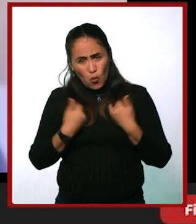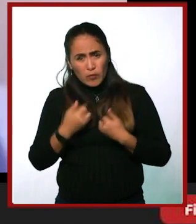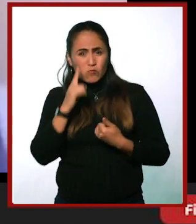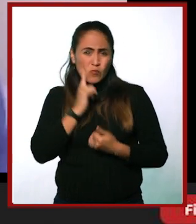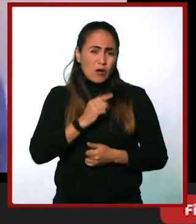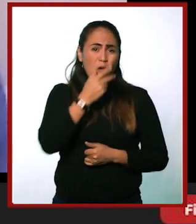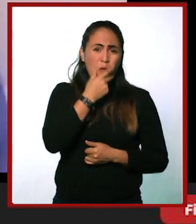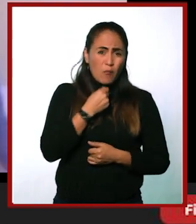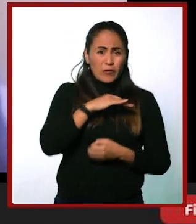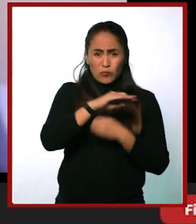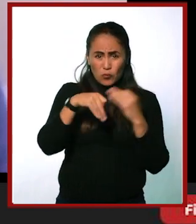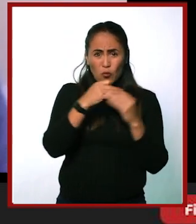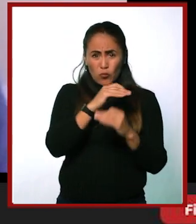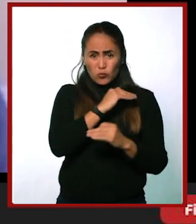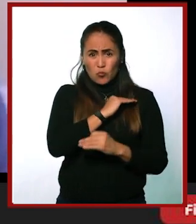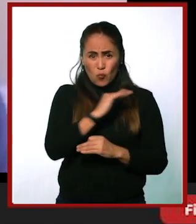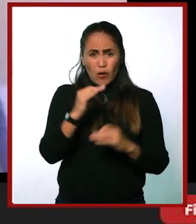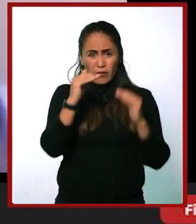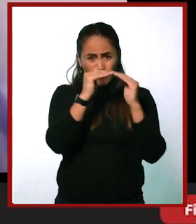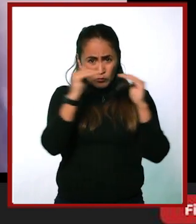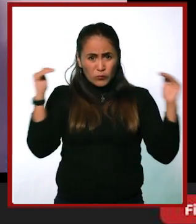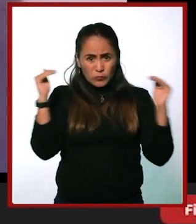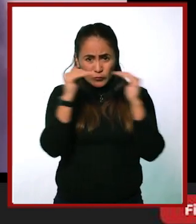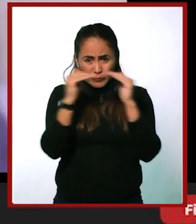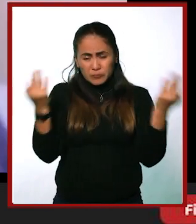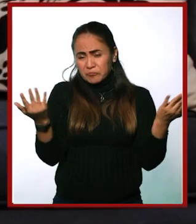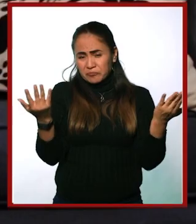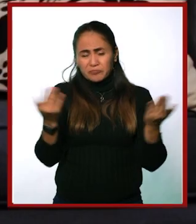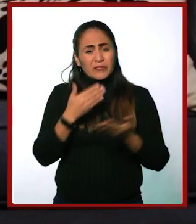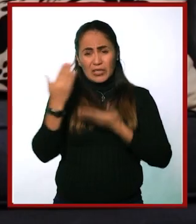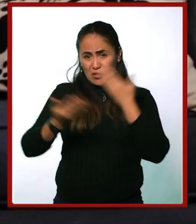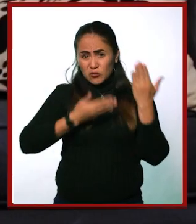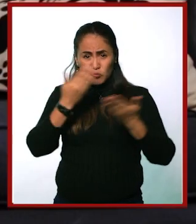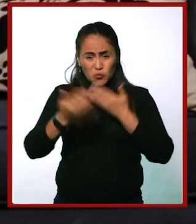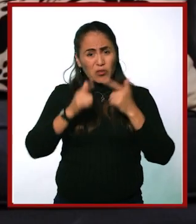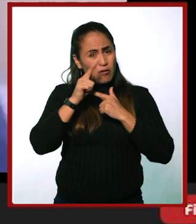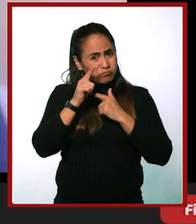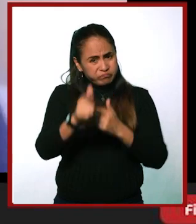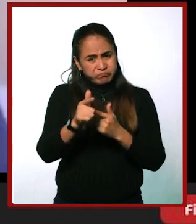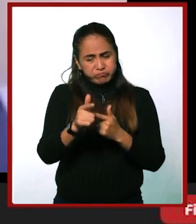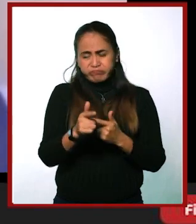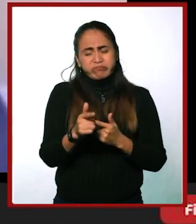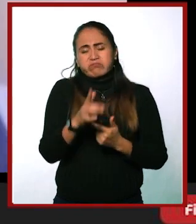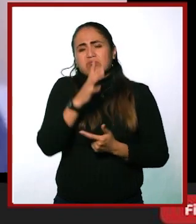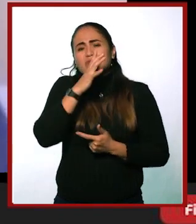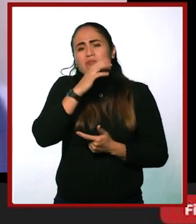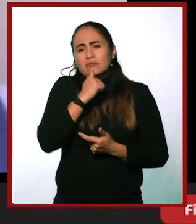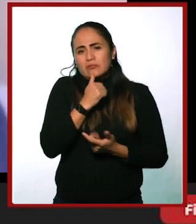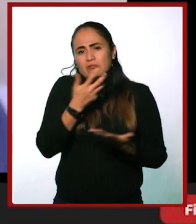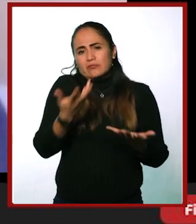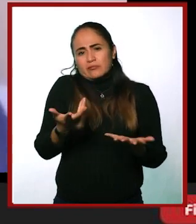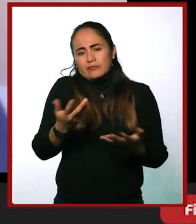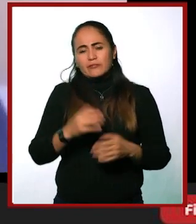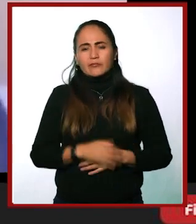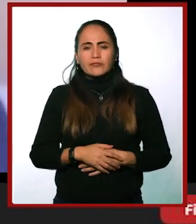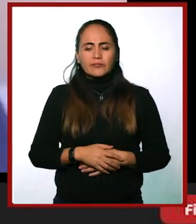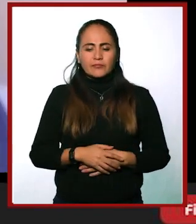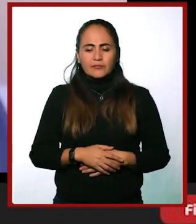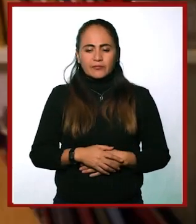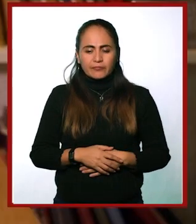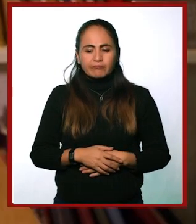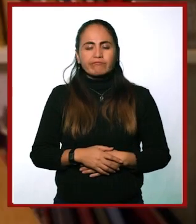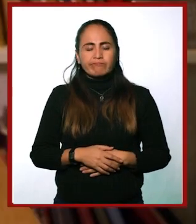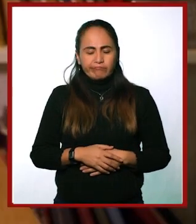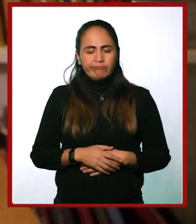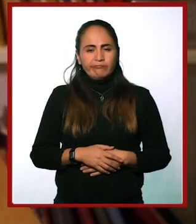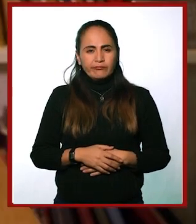adolescentes han tenido las mismas posibilidades y esas mismas condiciones de continuar su trayectoria de aprendizaje en sus hogares,